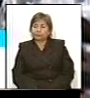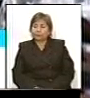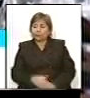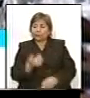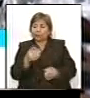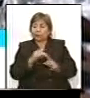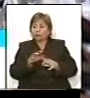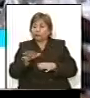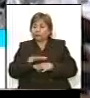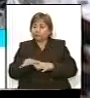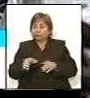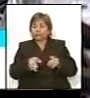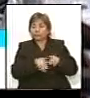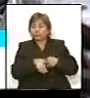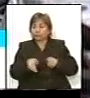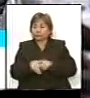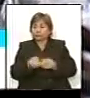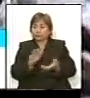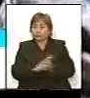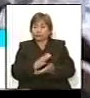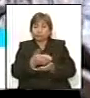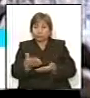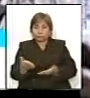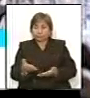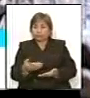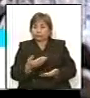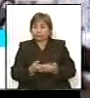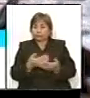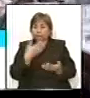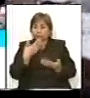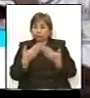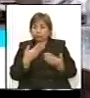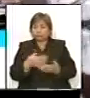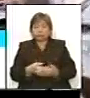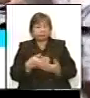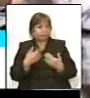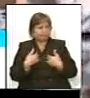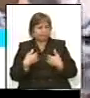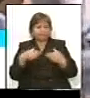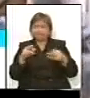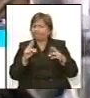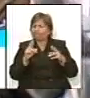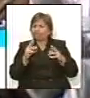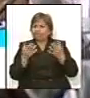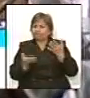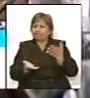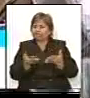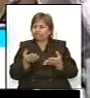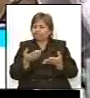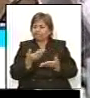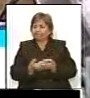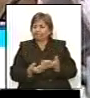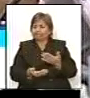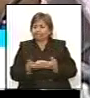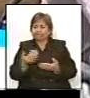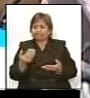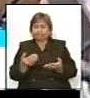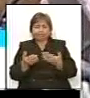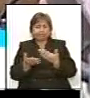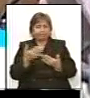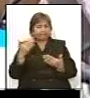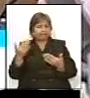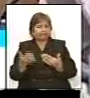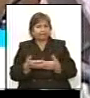rectorías también emitan estos comunicados, esta suerte hasta quizá de manuales que uh-huh. puedan facilitar